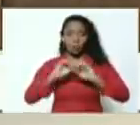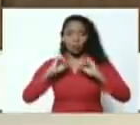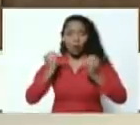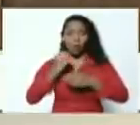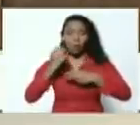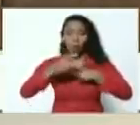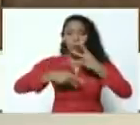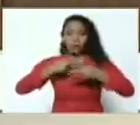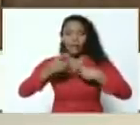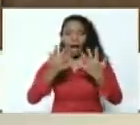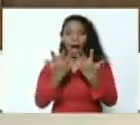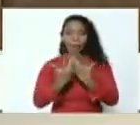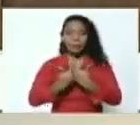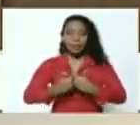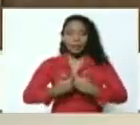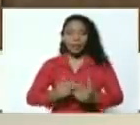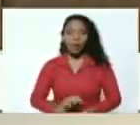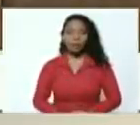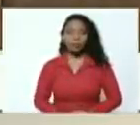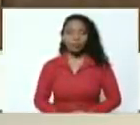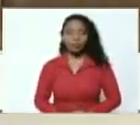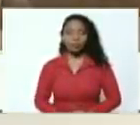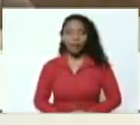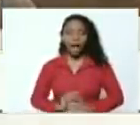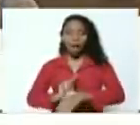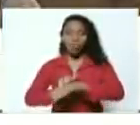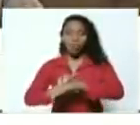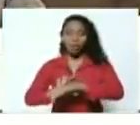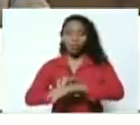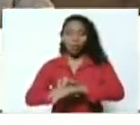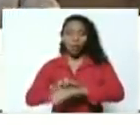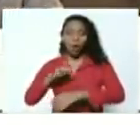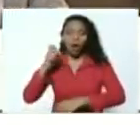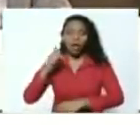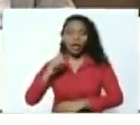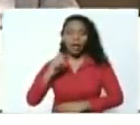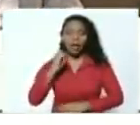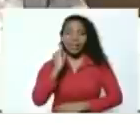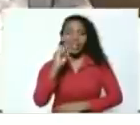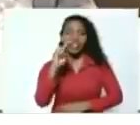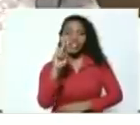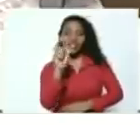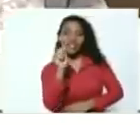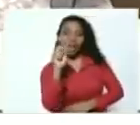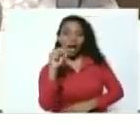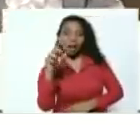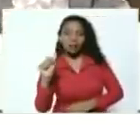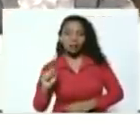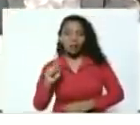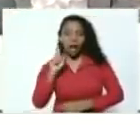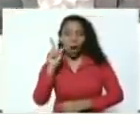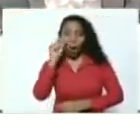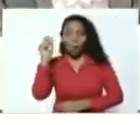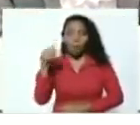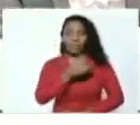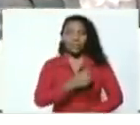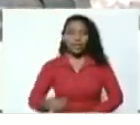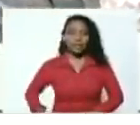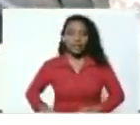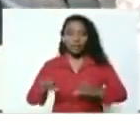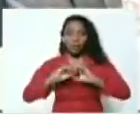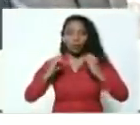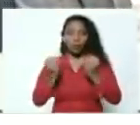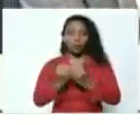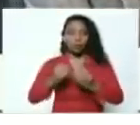Política Administrativa. Al doctor Iván Darío Bastardo Flores, presidente de la Sala de Casación